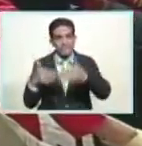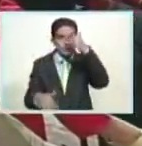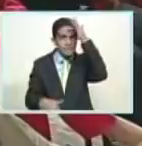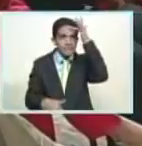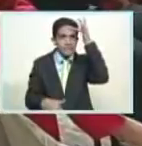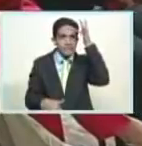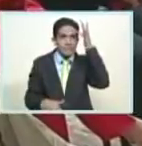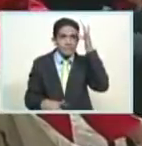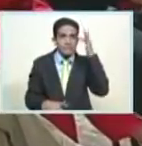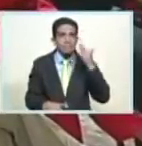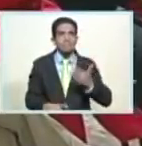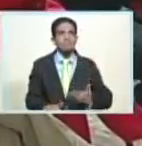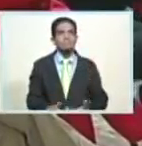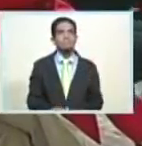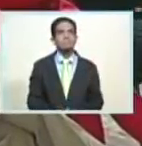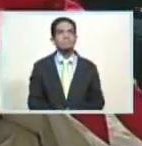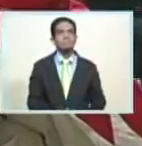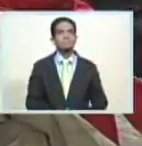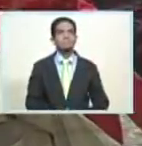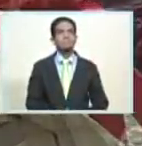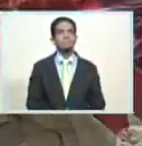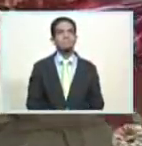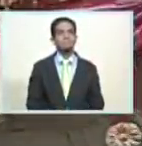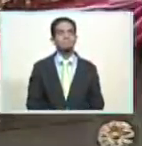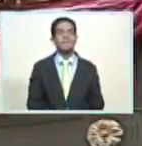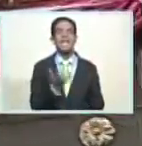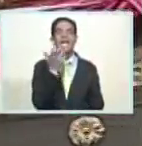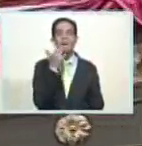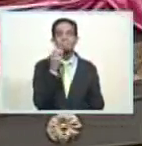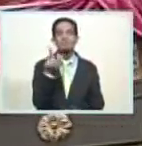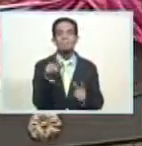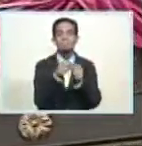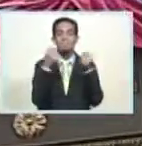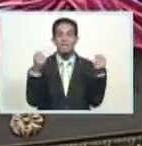Seguro el título de la BBC va a ser Maduro suda la gota gorda.